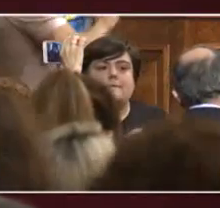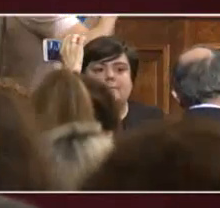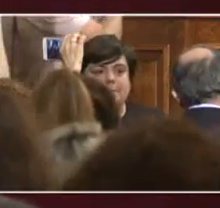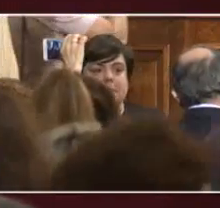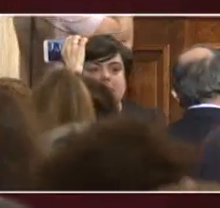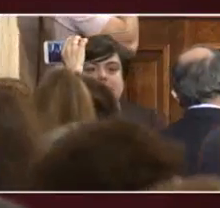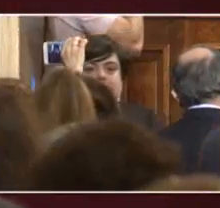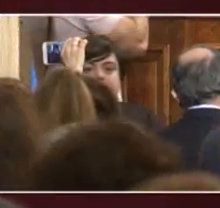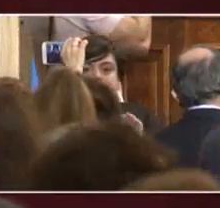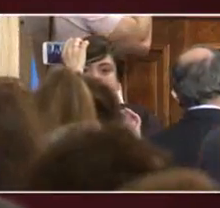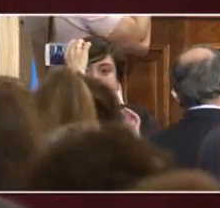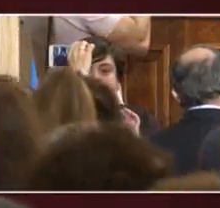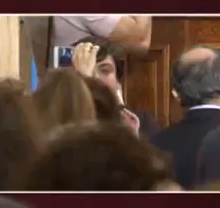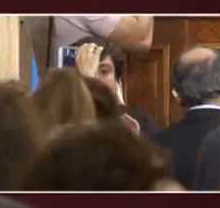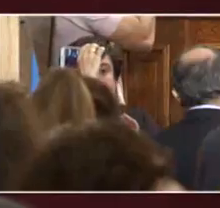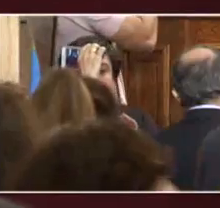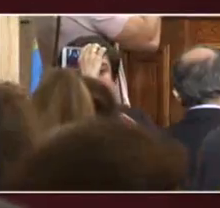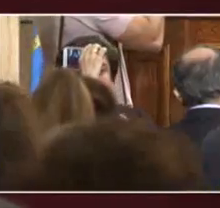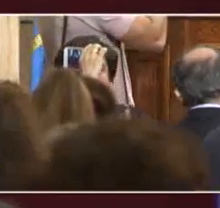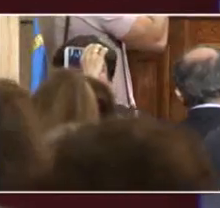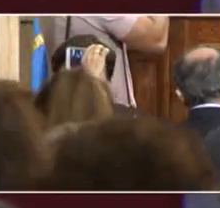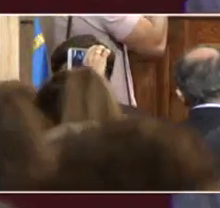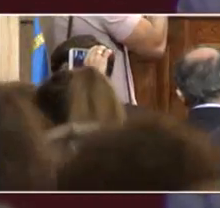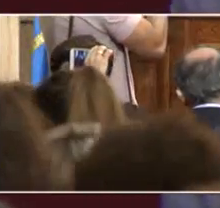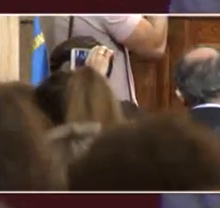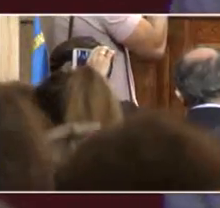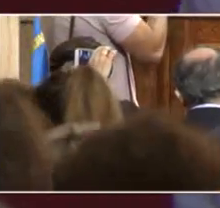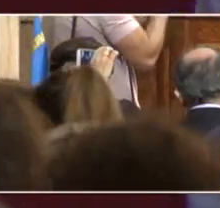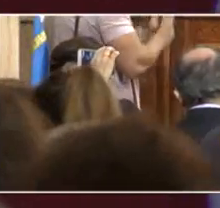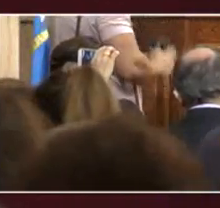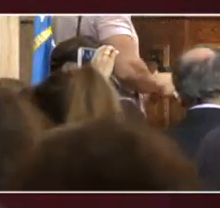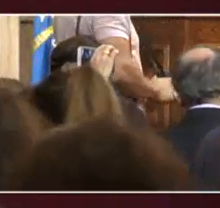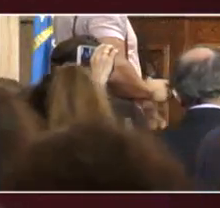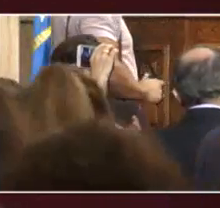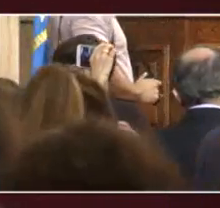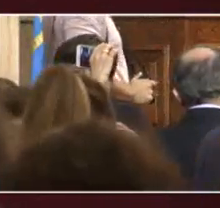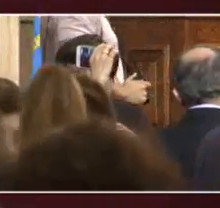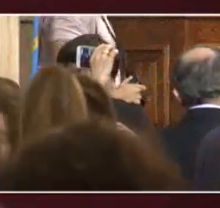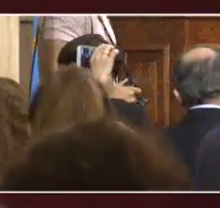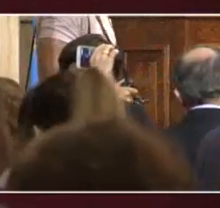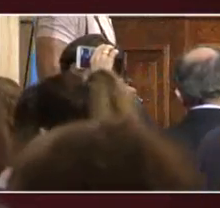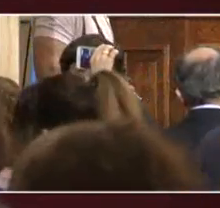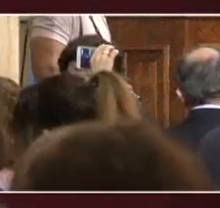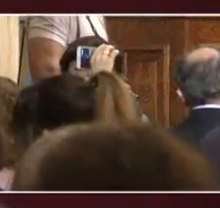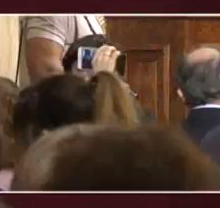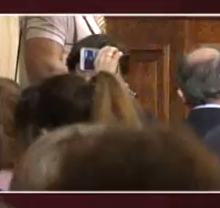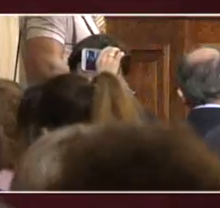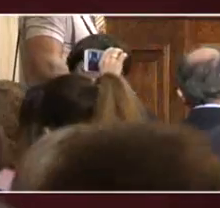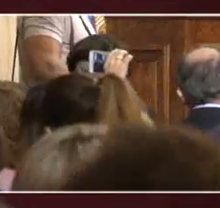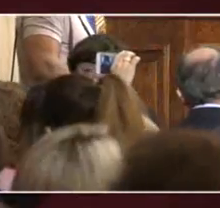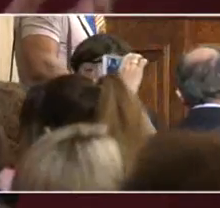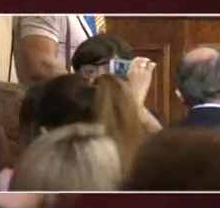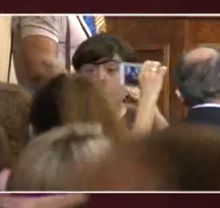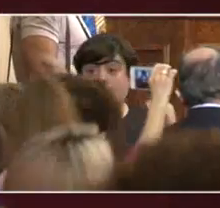que está en el nacimiento de nuestro grupo, que eran los festivales de coros universitarios,